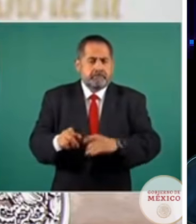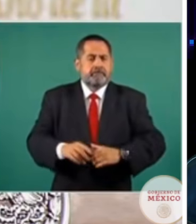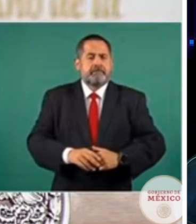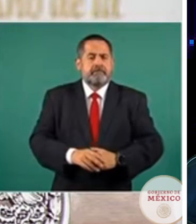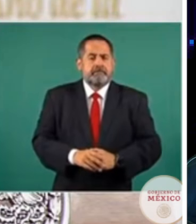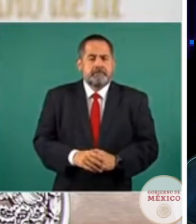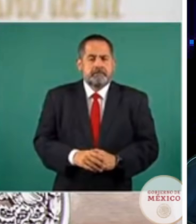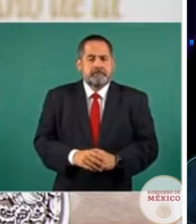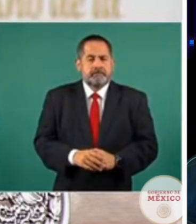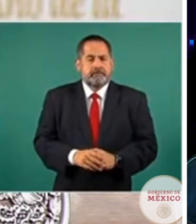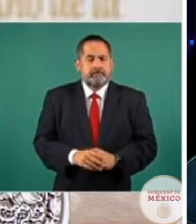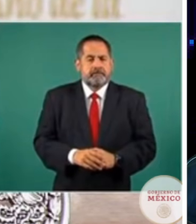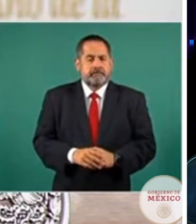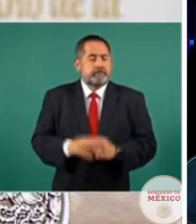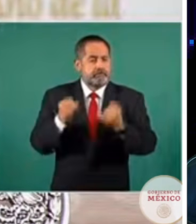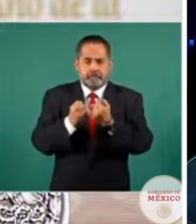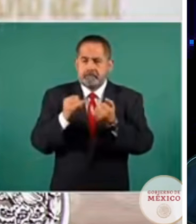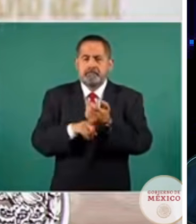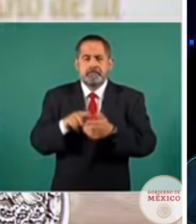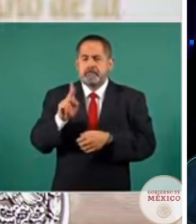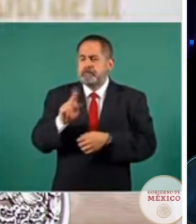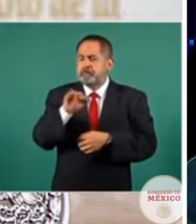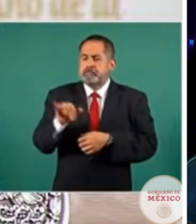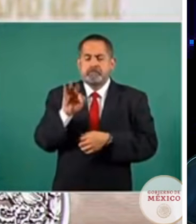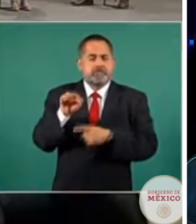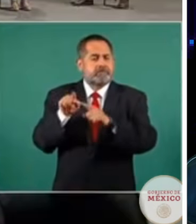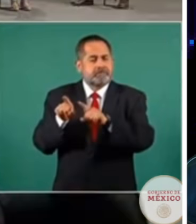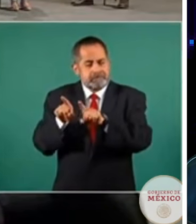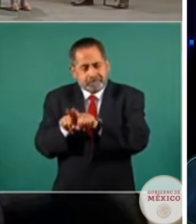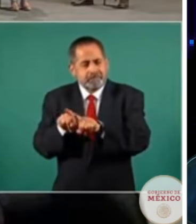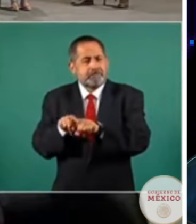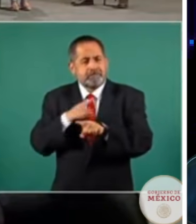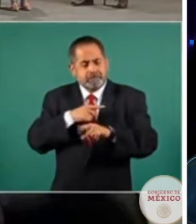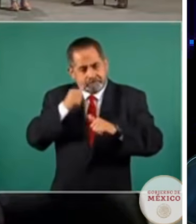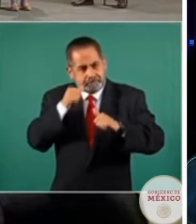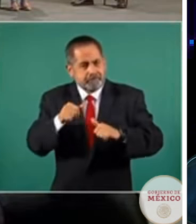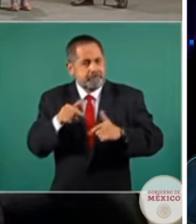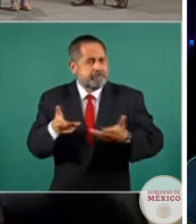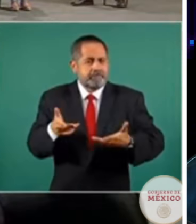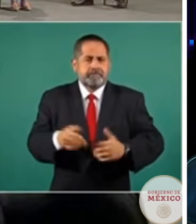como el Poder Judicial de la Federación.